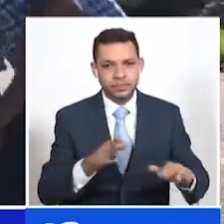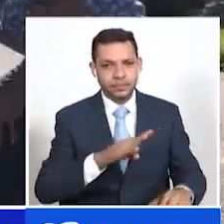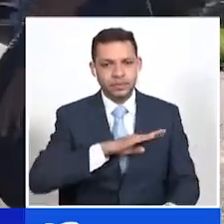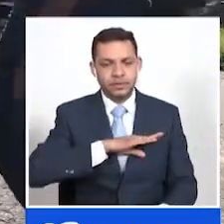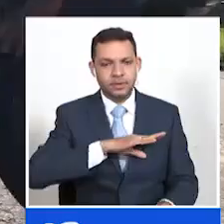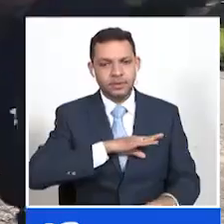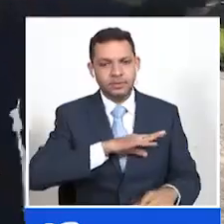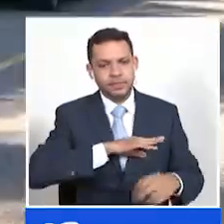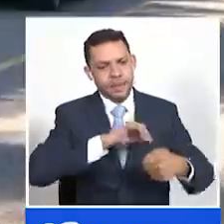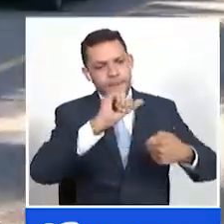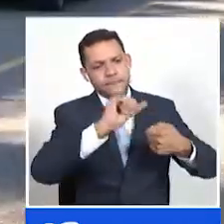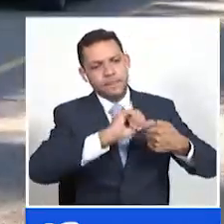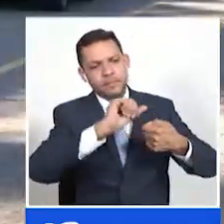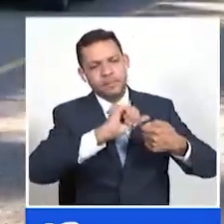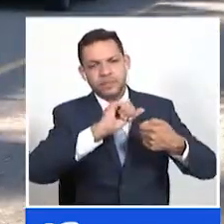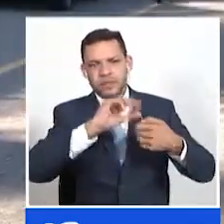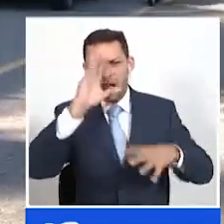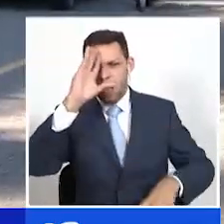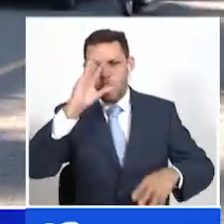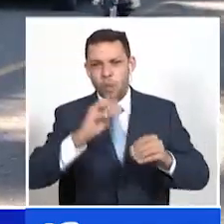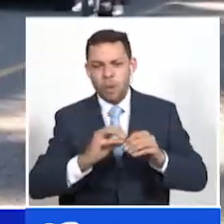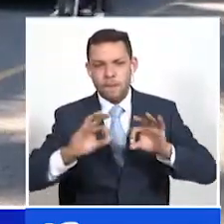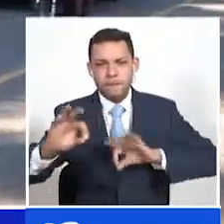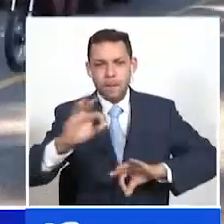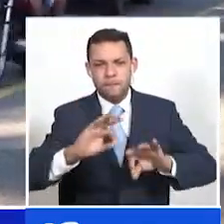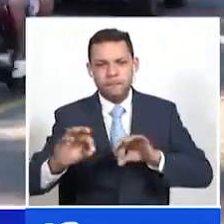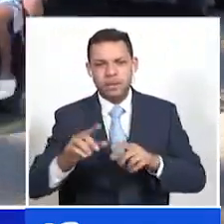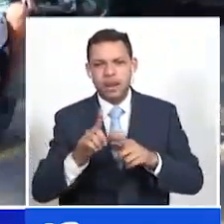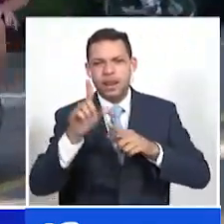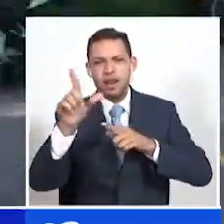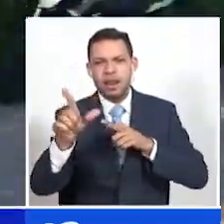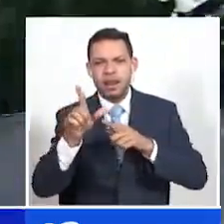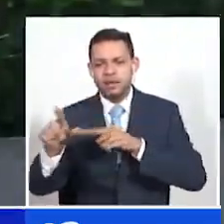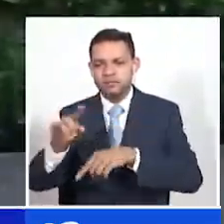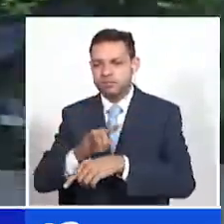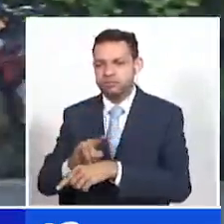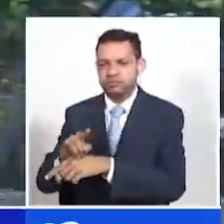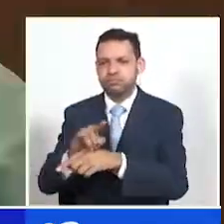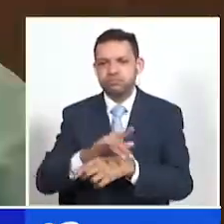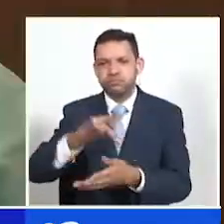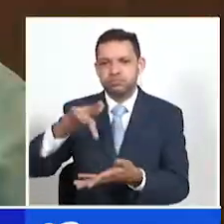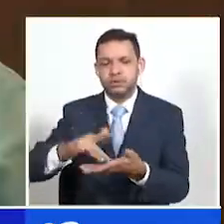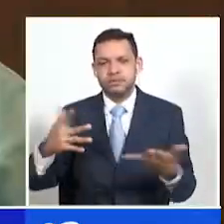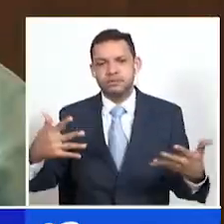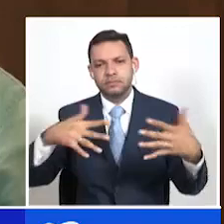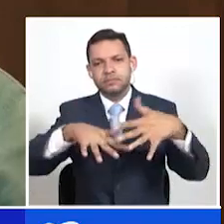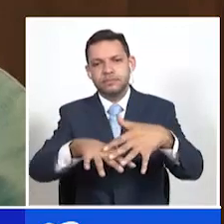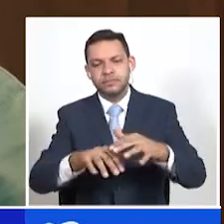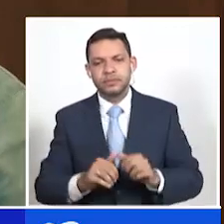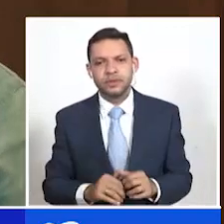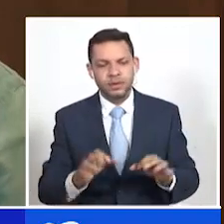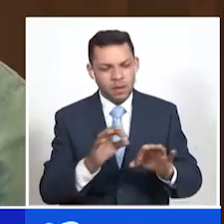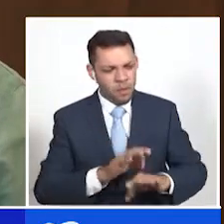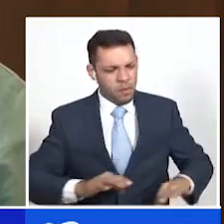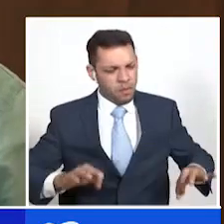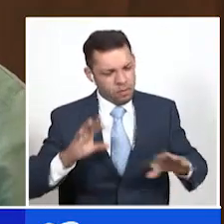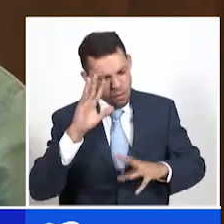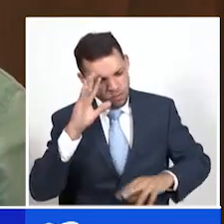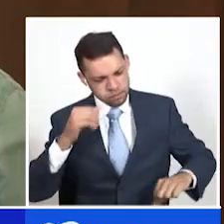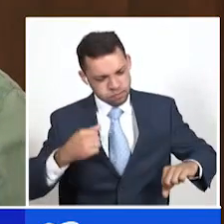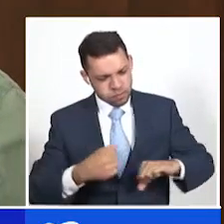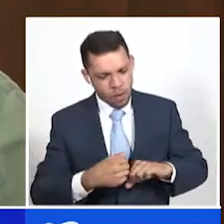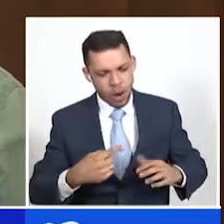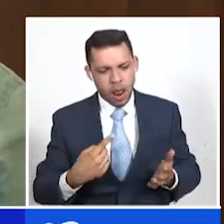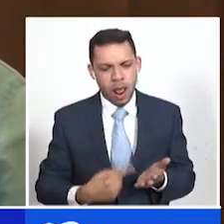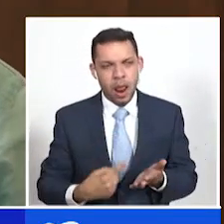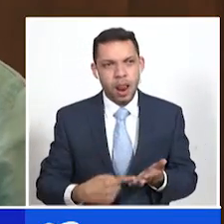Pensilvania destacó estos acuerdos para intervenir zonas aisladas del municipio. Nos va a servir para que, en convenio con las juntas de